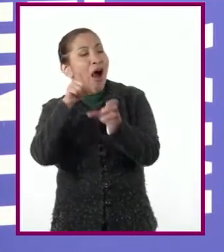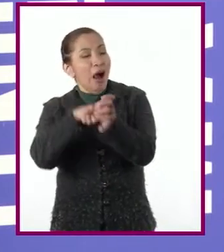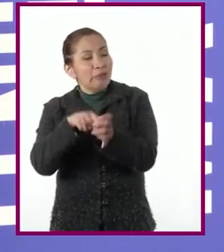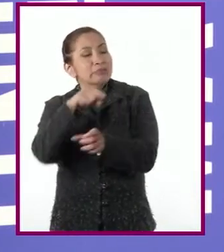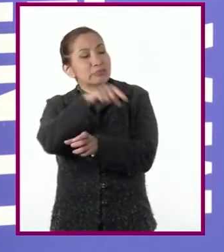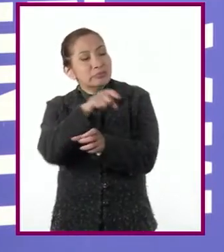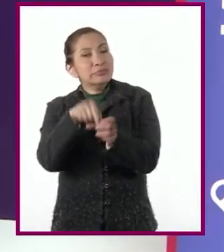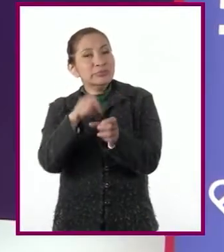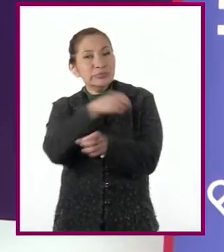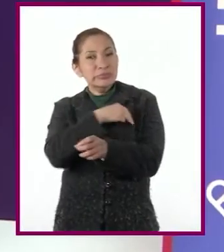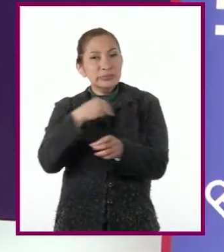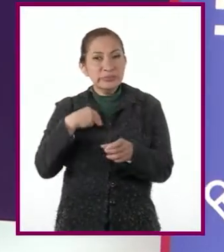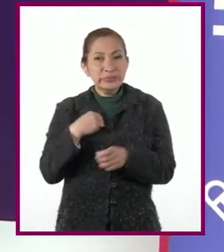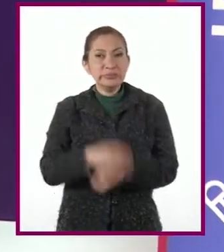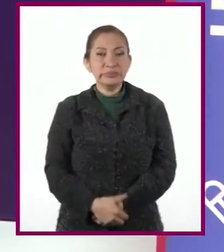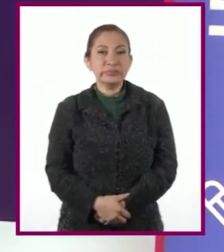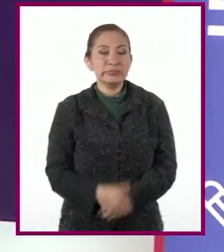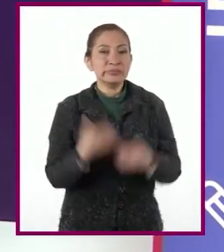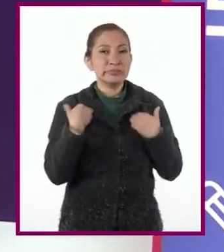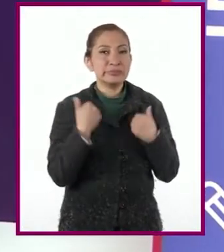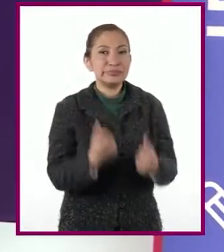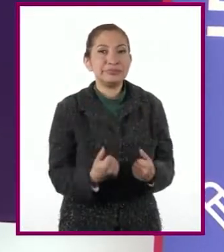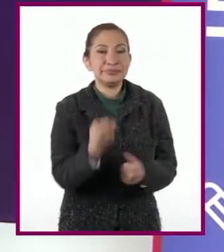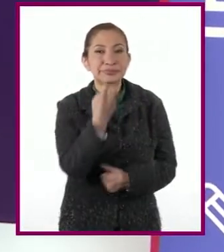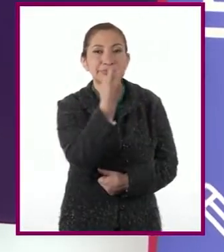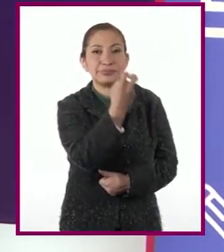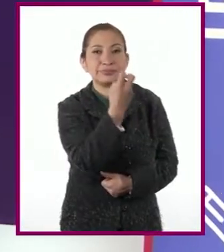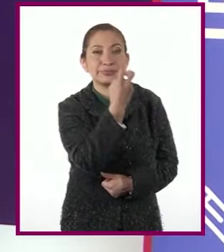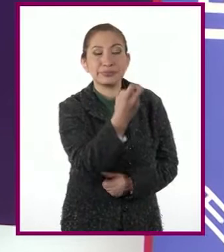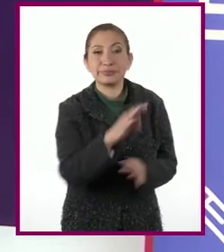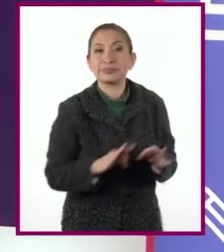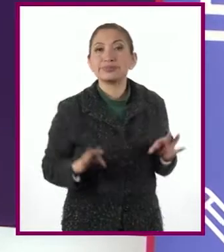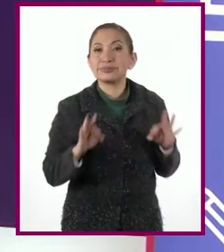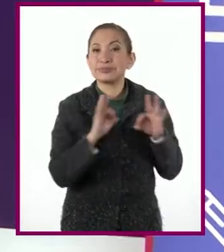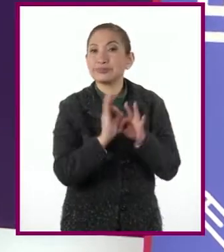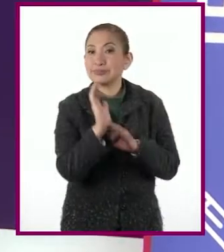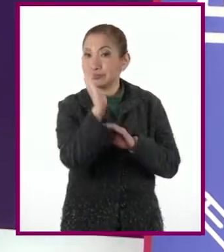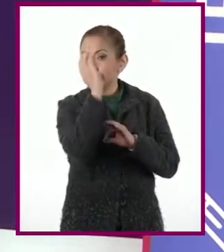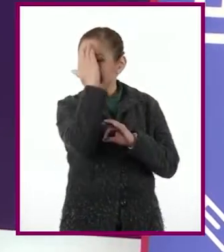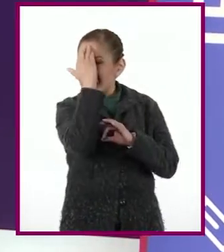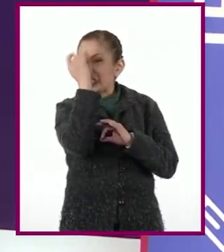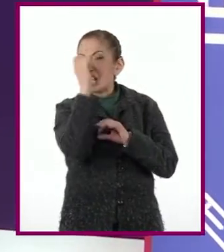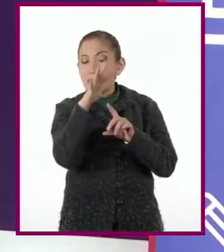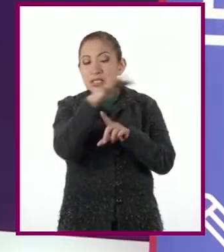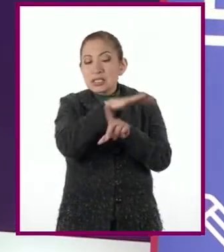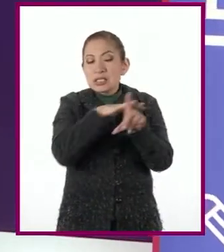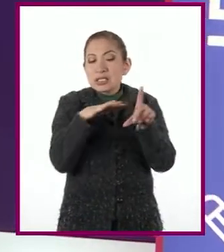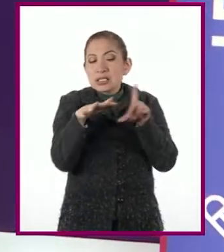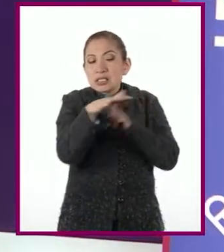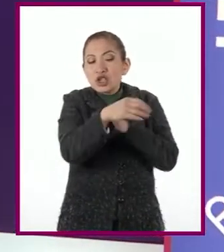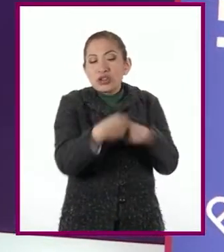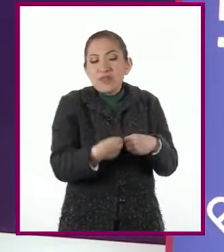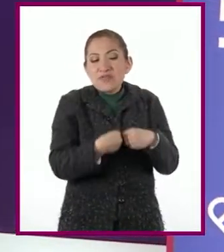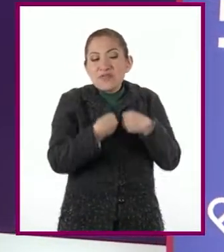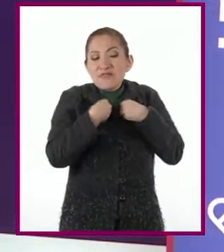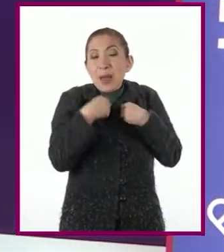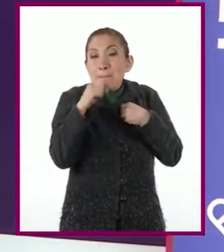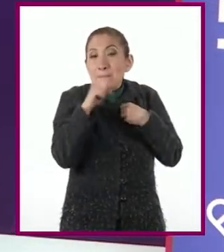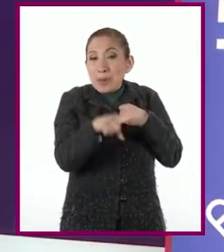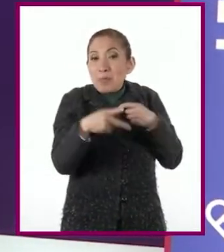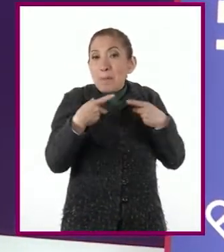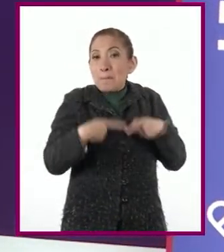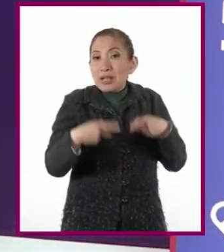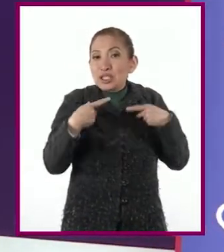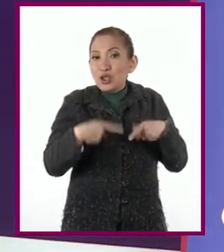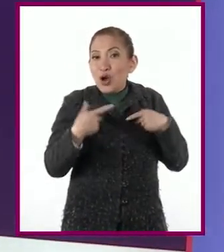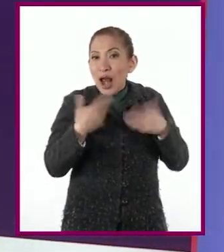en particular. Entiendo. Por ello, es importante conocer el contexto social en el que se desarrolla